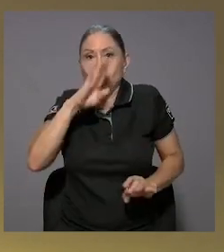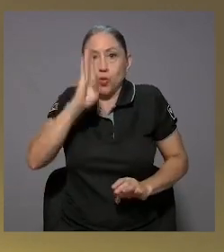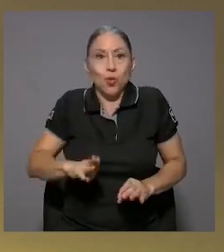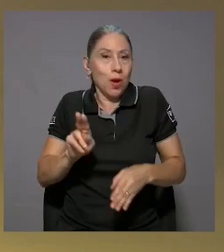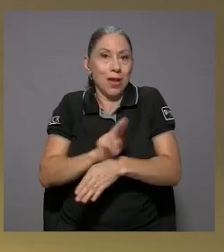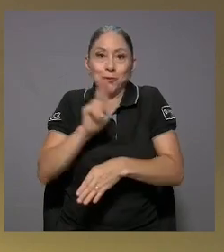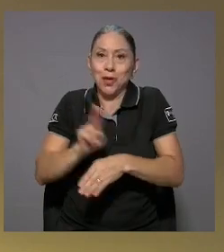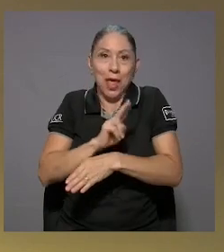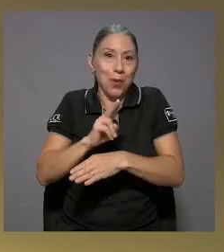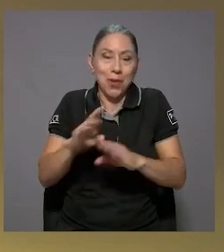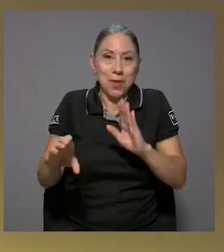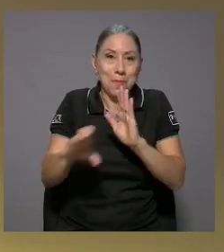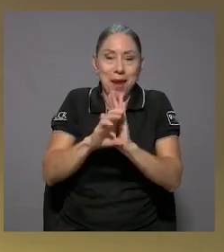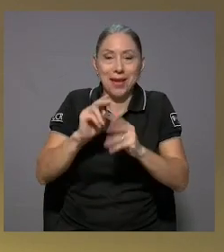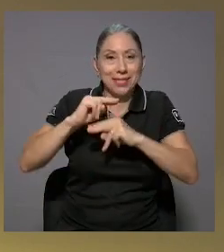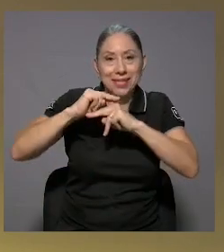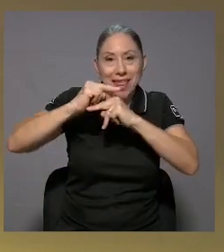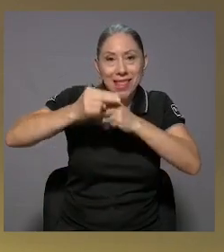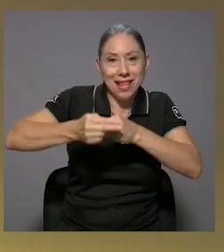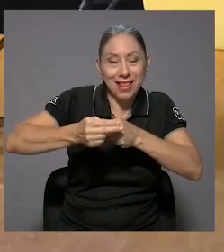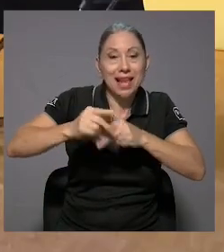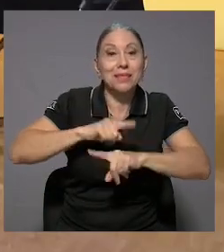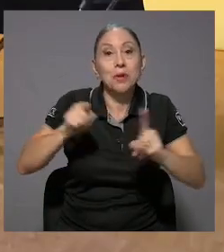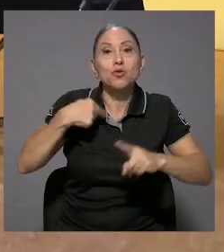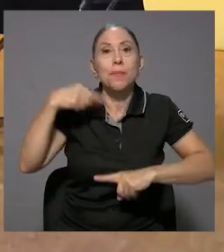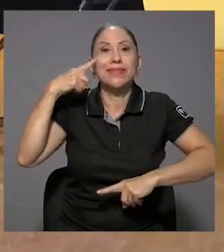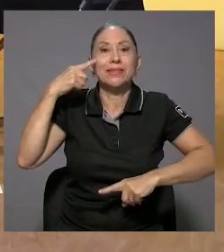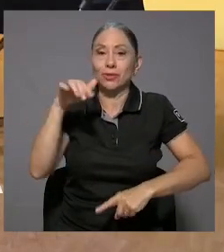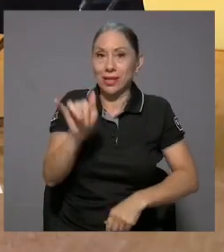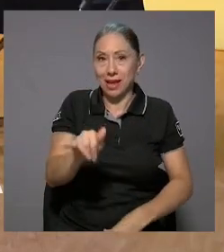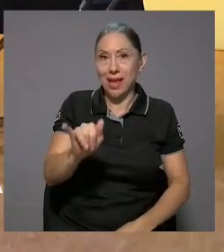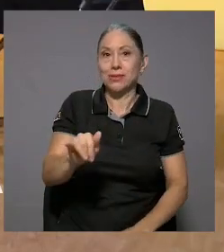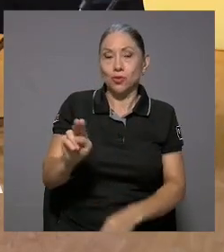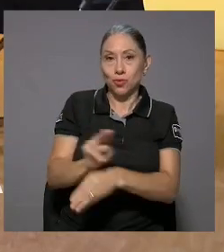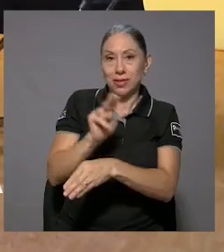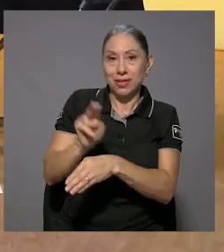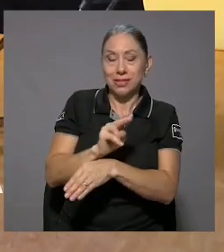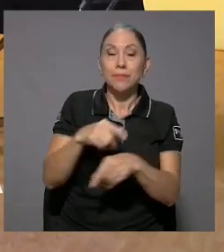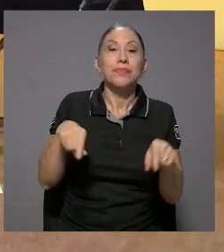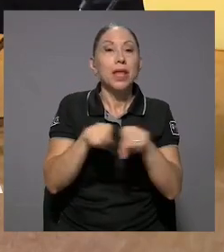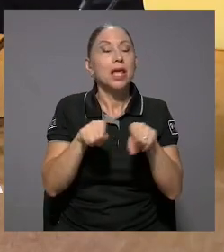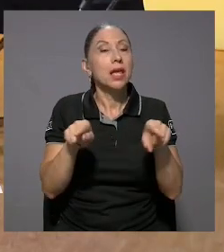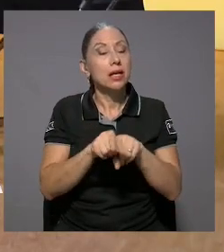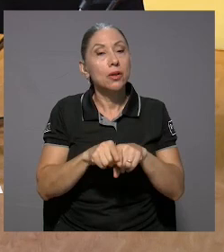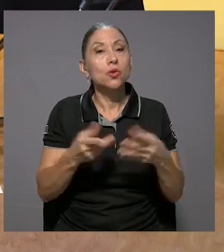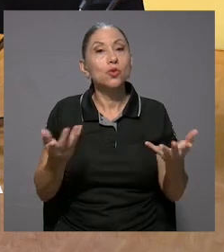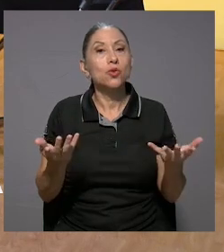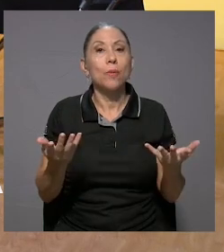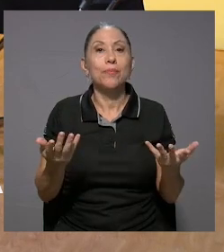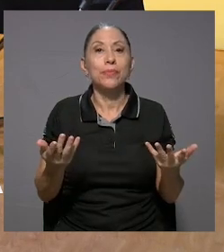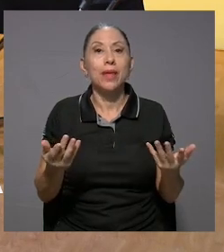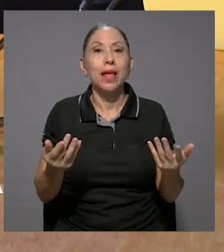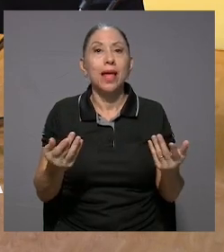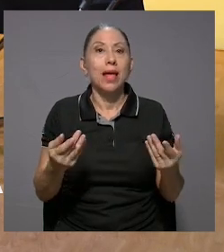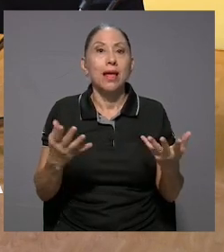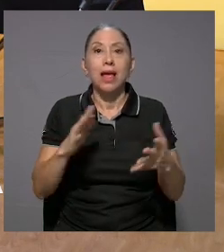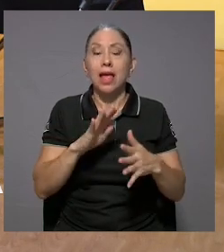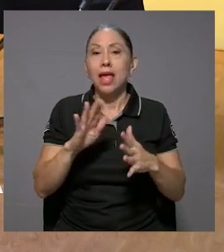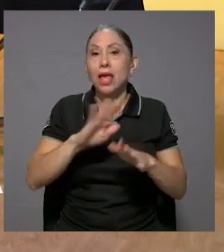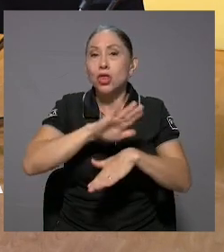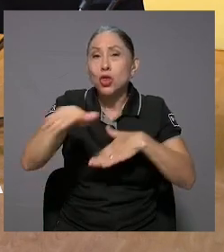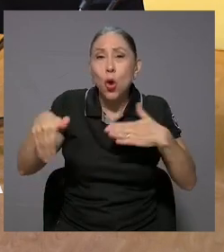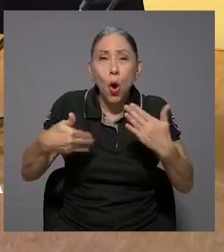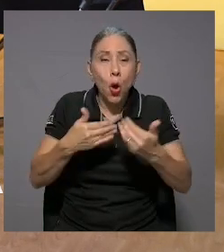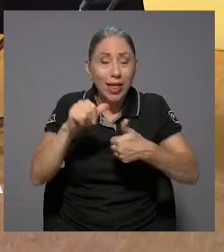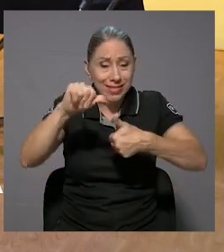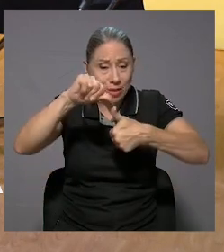usaré imágenes satelitales, pero me imagino que en eso, incluso el cruce a través de todo el